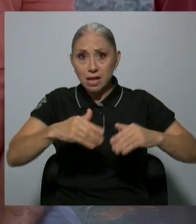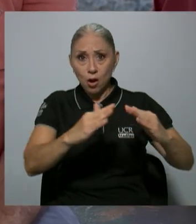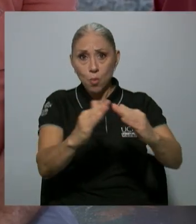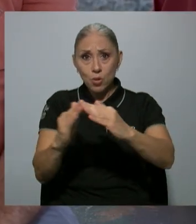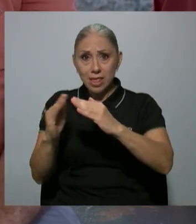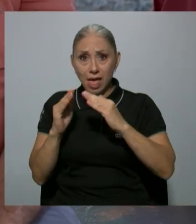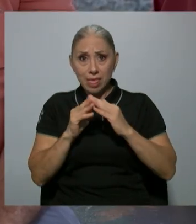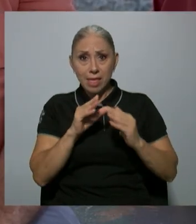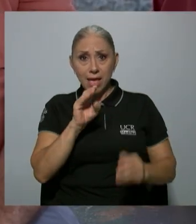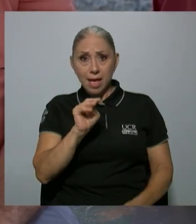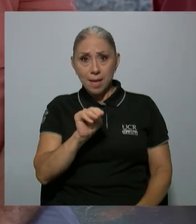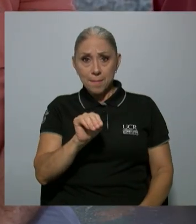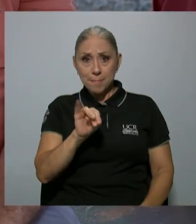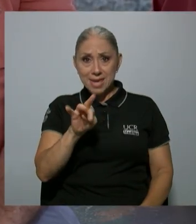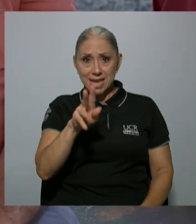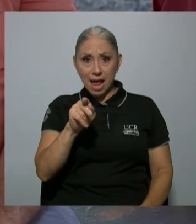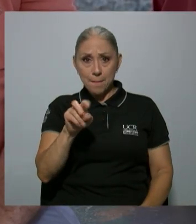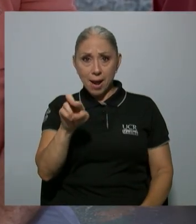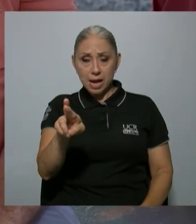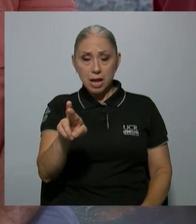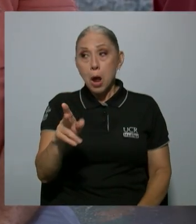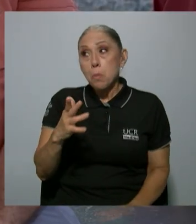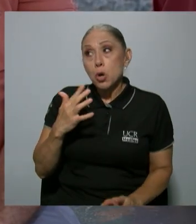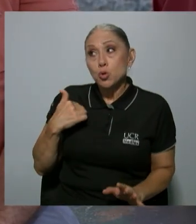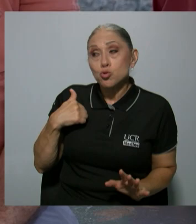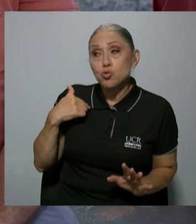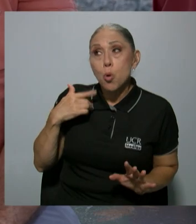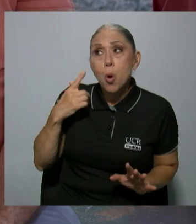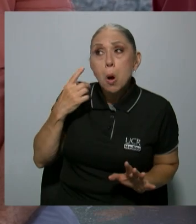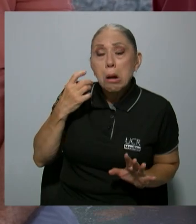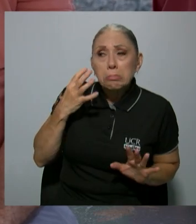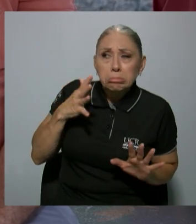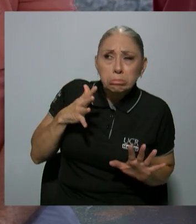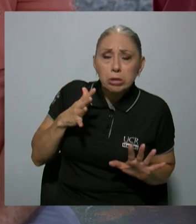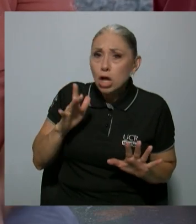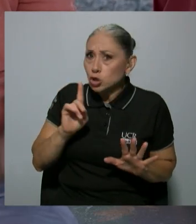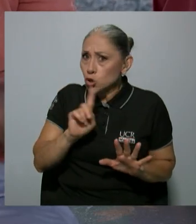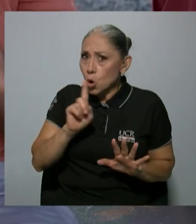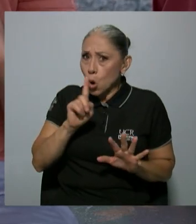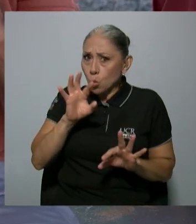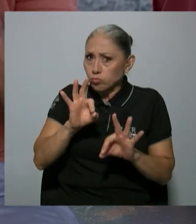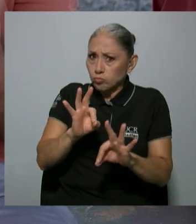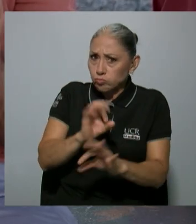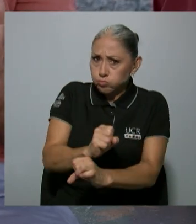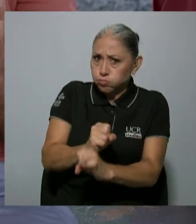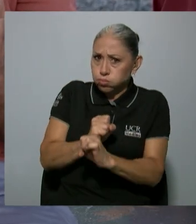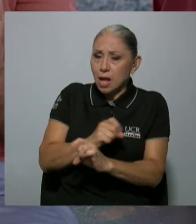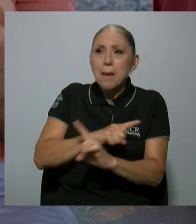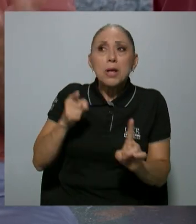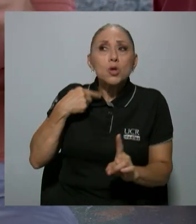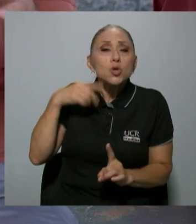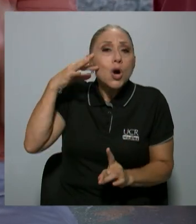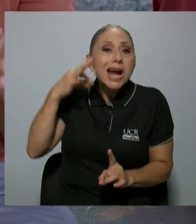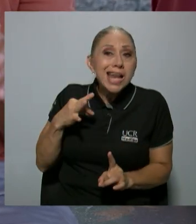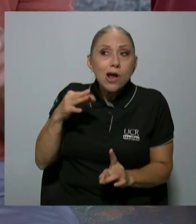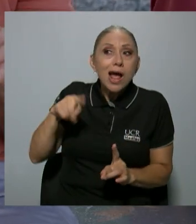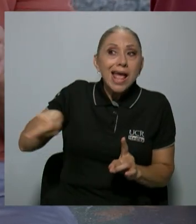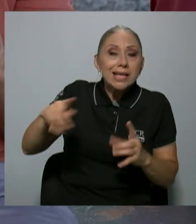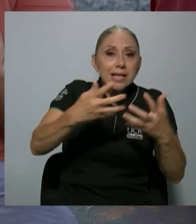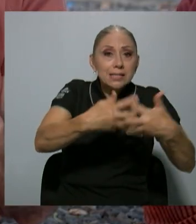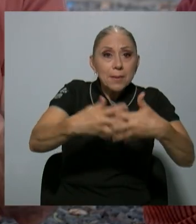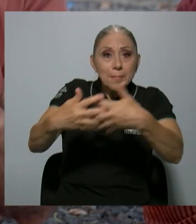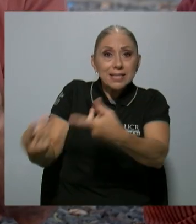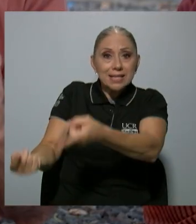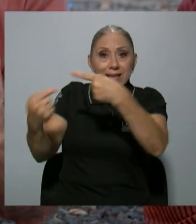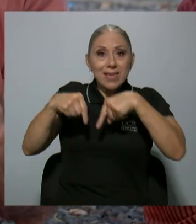Bueno, tengo entendido, ¿verdad? Que no me consta así tácitamente, pero tengo entendido que de esas empresas le pagan a la Municipalidad de Montes de